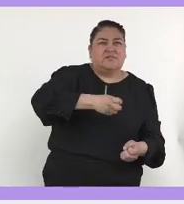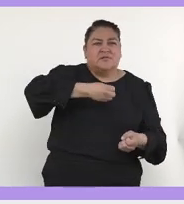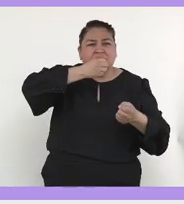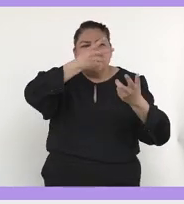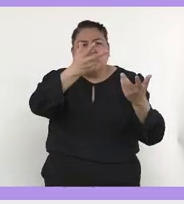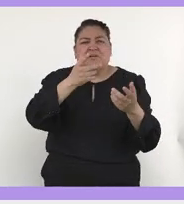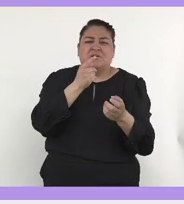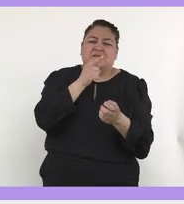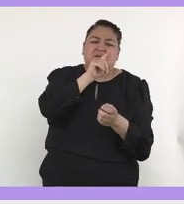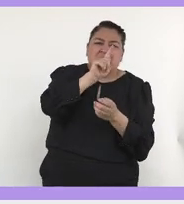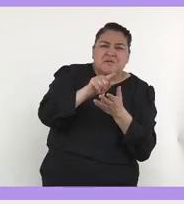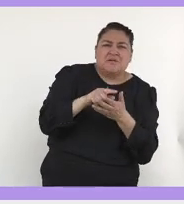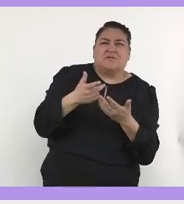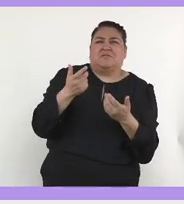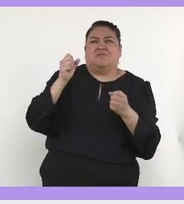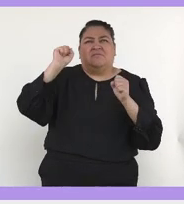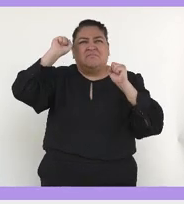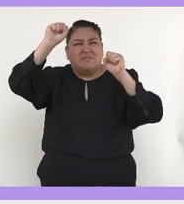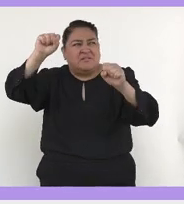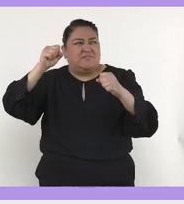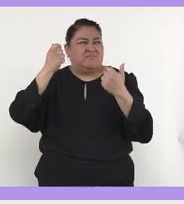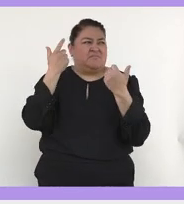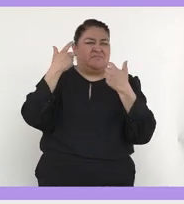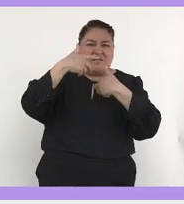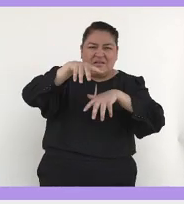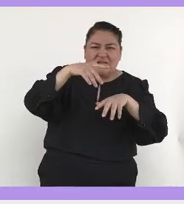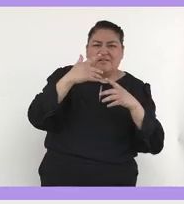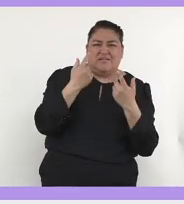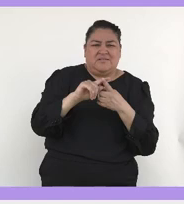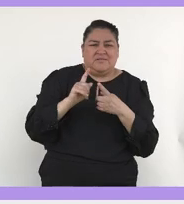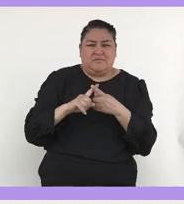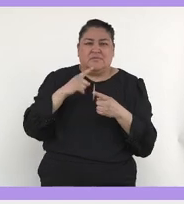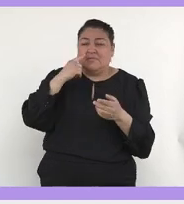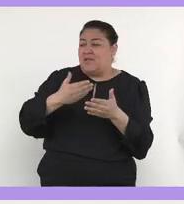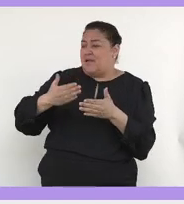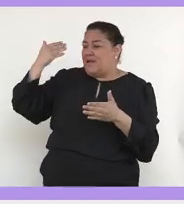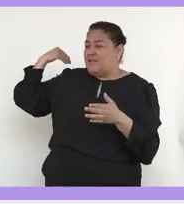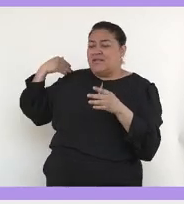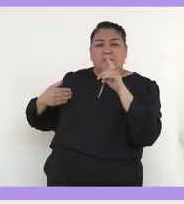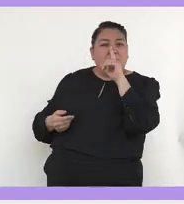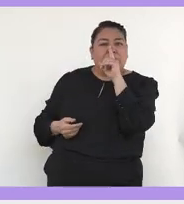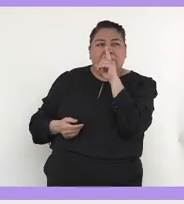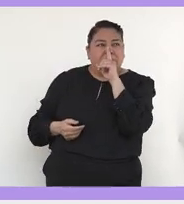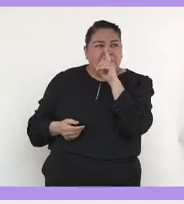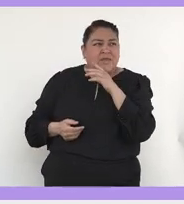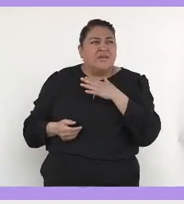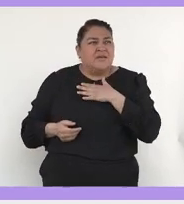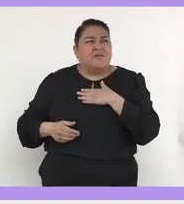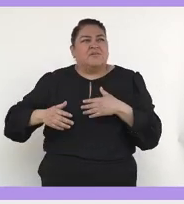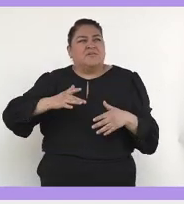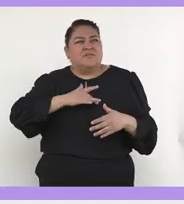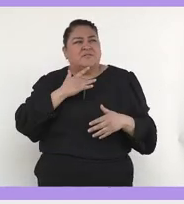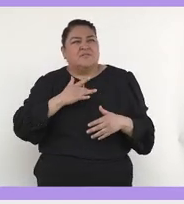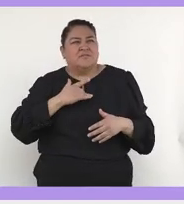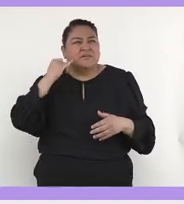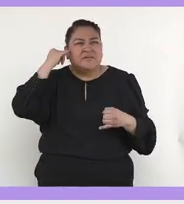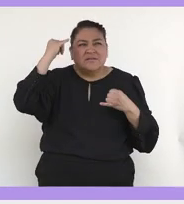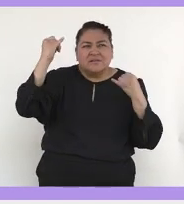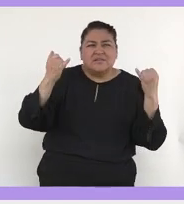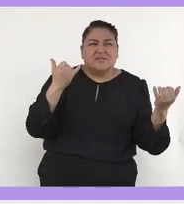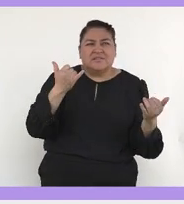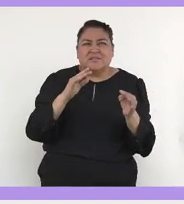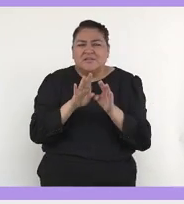lo cambio así protesto así en esos momentos para mí era como Cómo puedo protestar y y encontraba pequeñas formas de protesta de